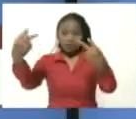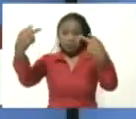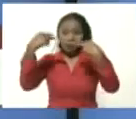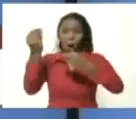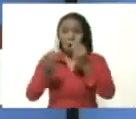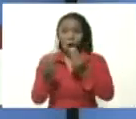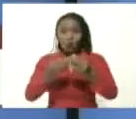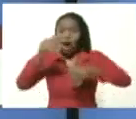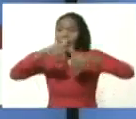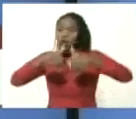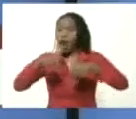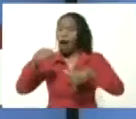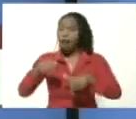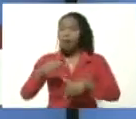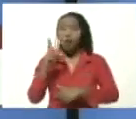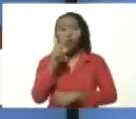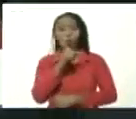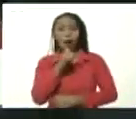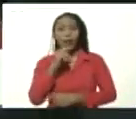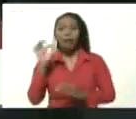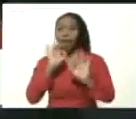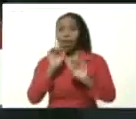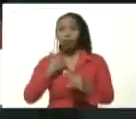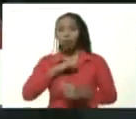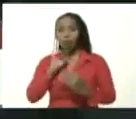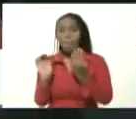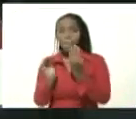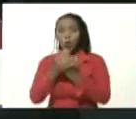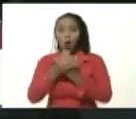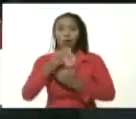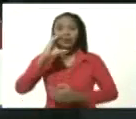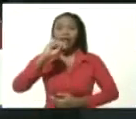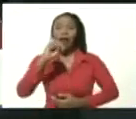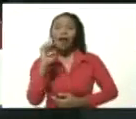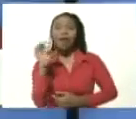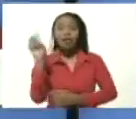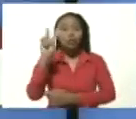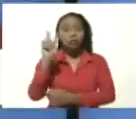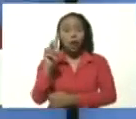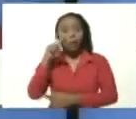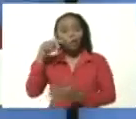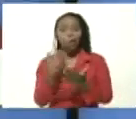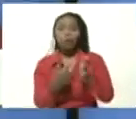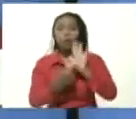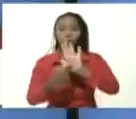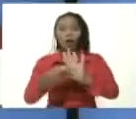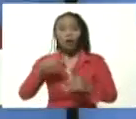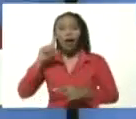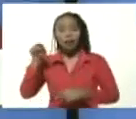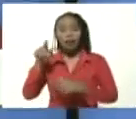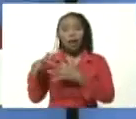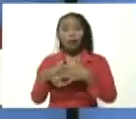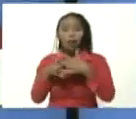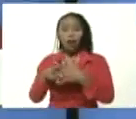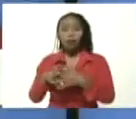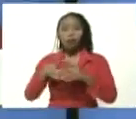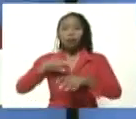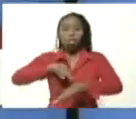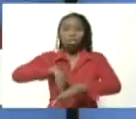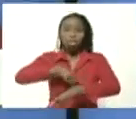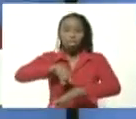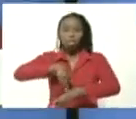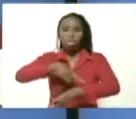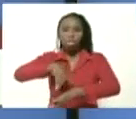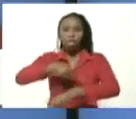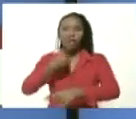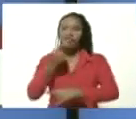unas elecciones. No tenemos nada que ocultar. El CNE de Venezuela lo ha demostrado. Mientras en Estados Unidos se tardaron más de un mes en